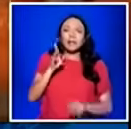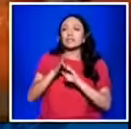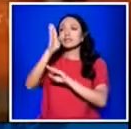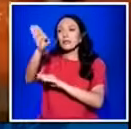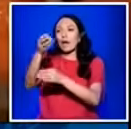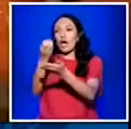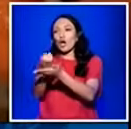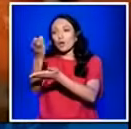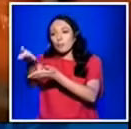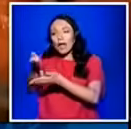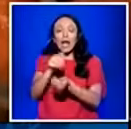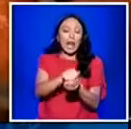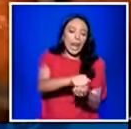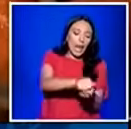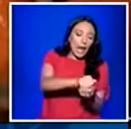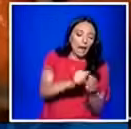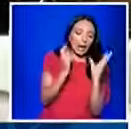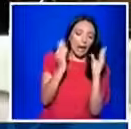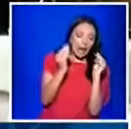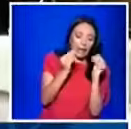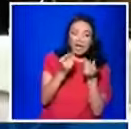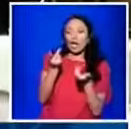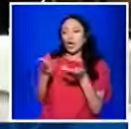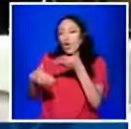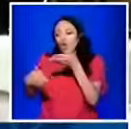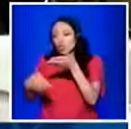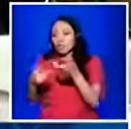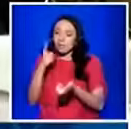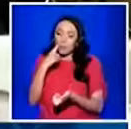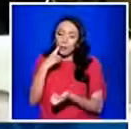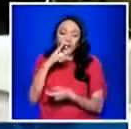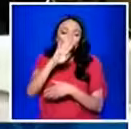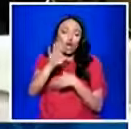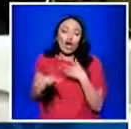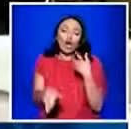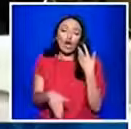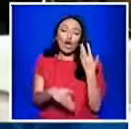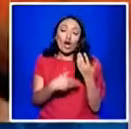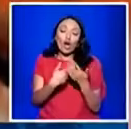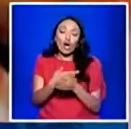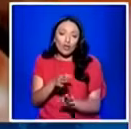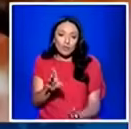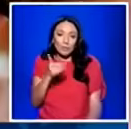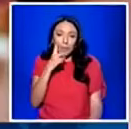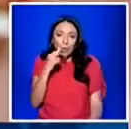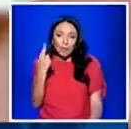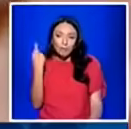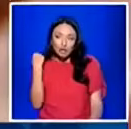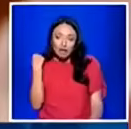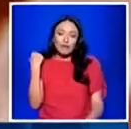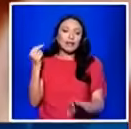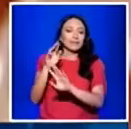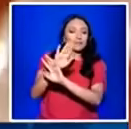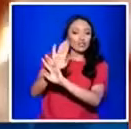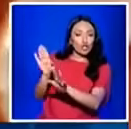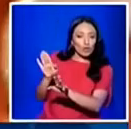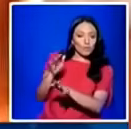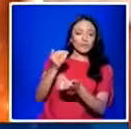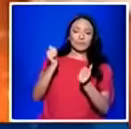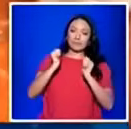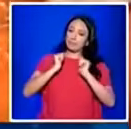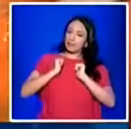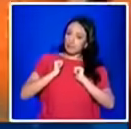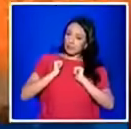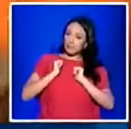el cangrejo, sale a lavar el cangrejo, tiene que hacer todo el trámite de la preparación. Entonces ahora lo que